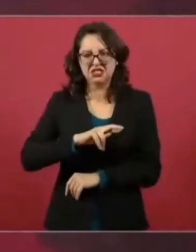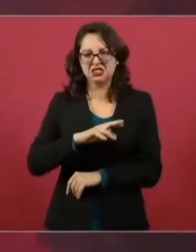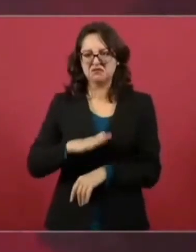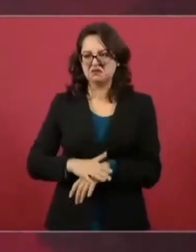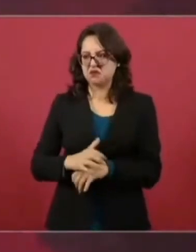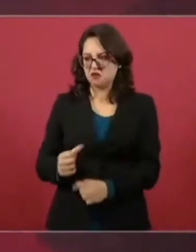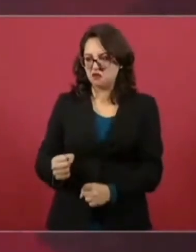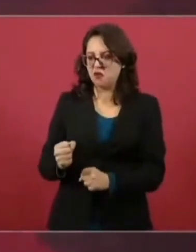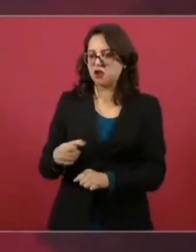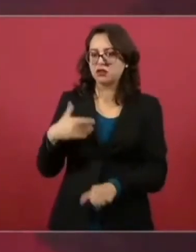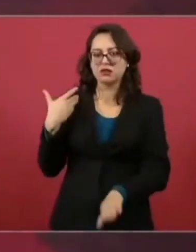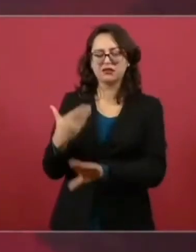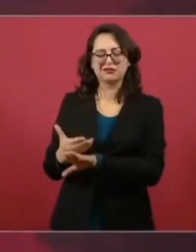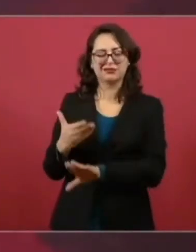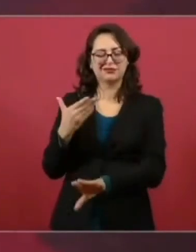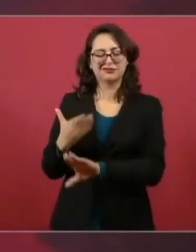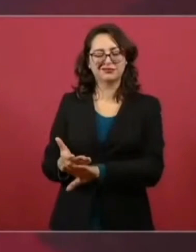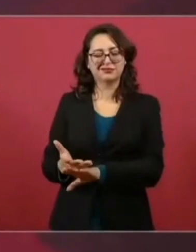periodismo